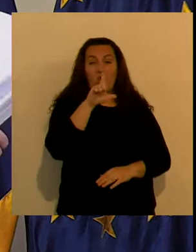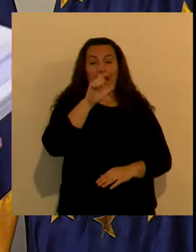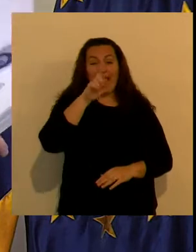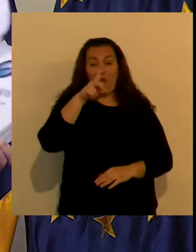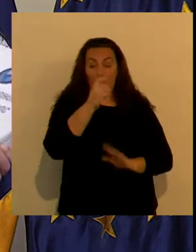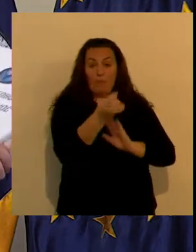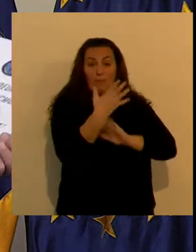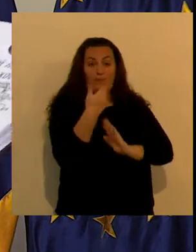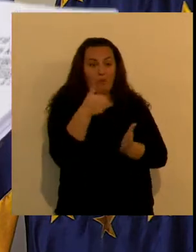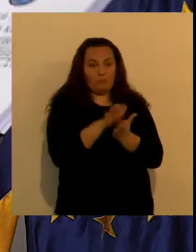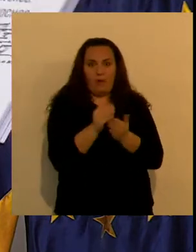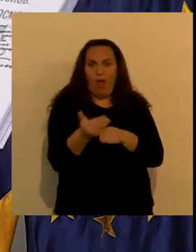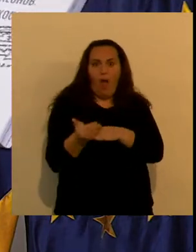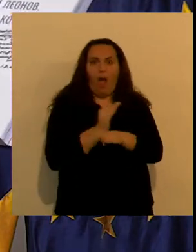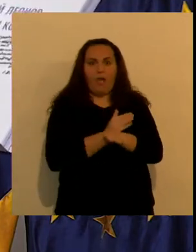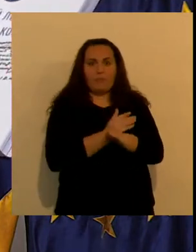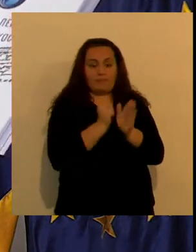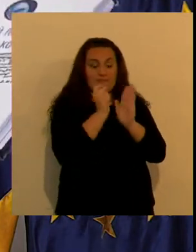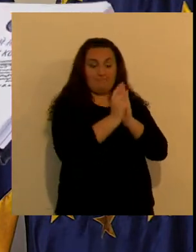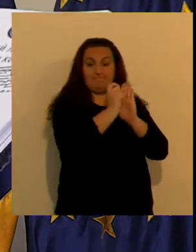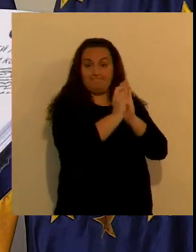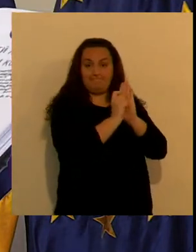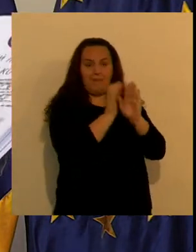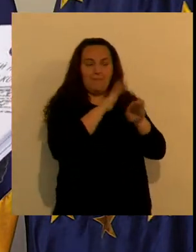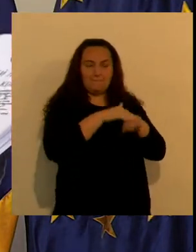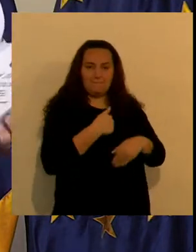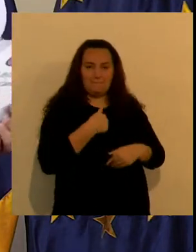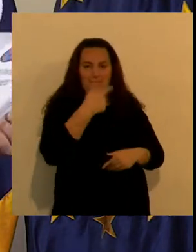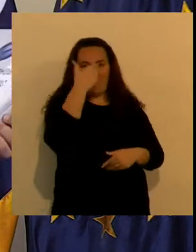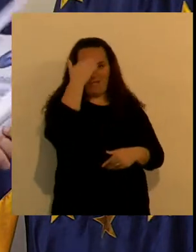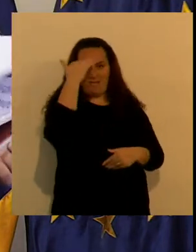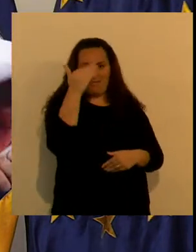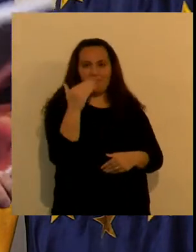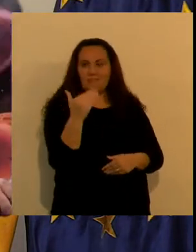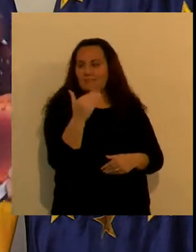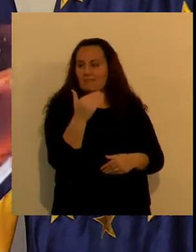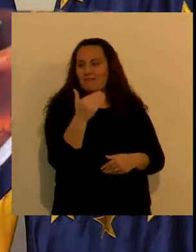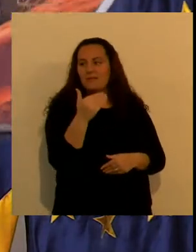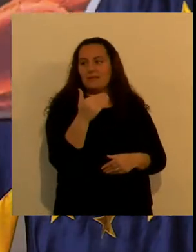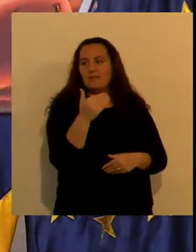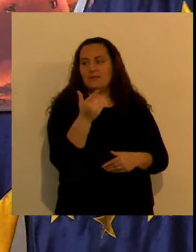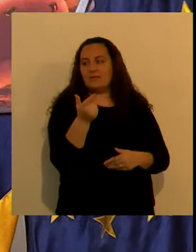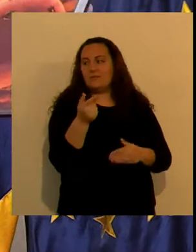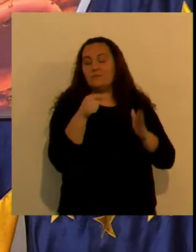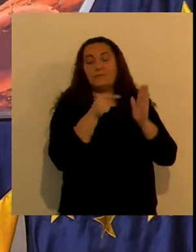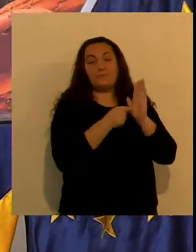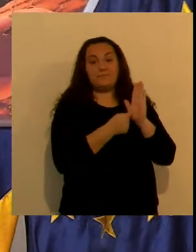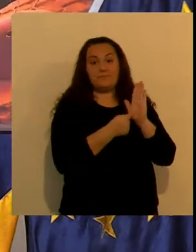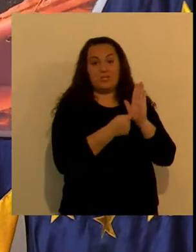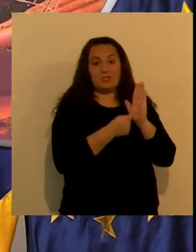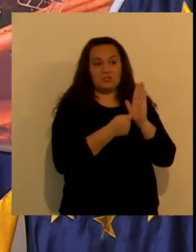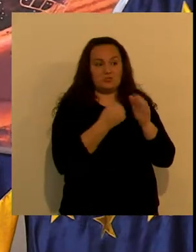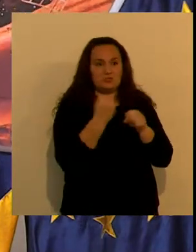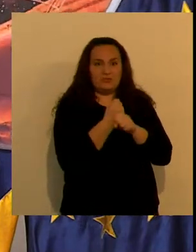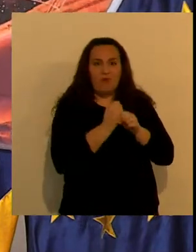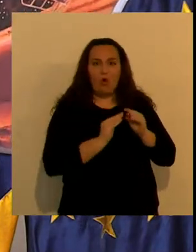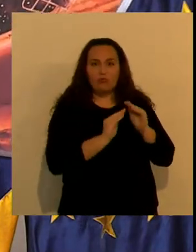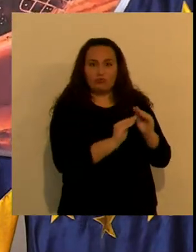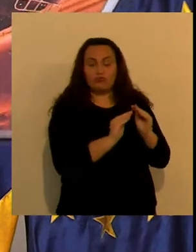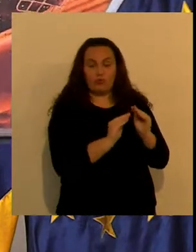fallecer, dedicado a mí y tal, hablando de Starmus, muy bien. Y aquí están sus obras, porque él fue un